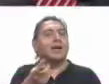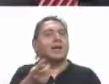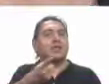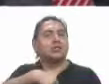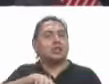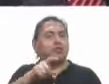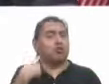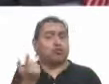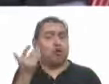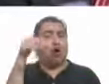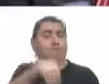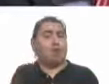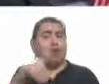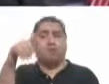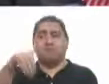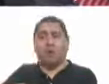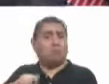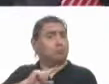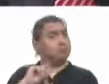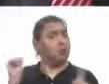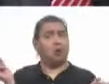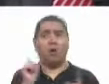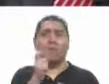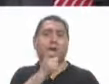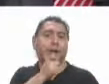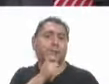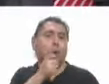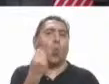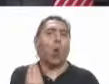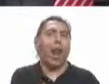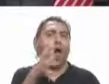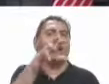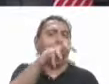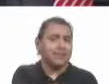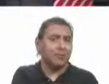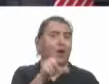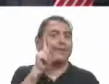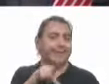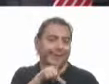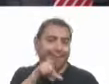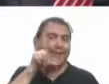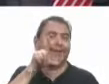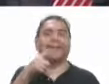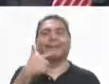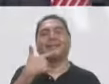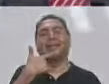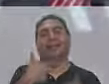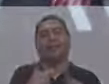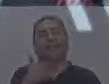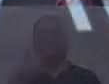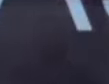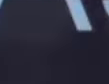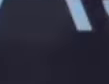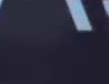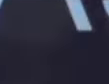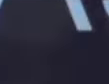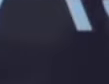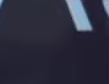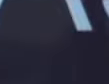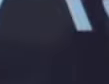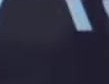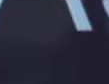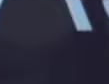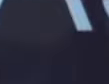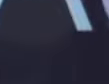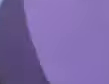intervenidos, como el INTI, el Banco Nacional de Datos Genéticos y el SENASA, entre otros, propuesta que también ha sido considerada. Muy